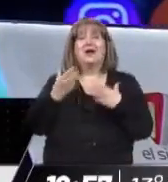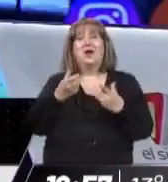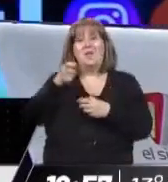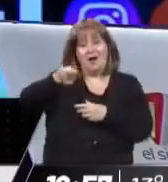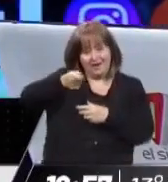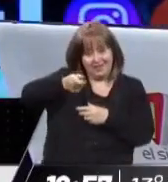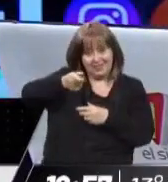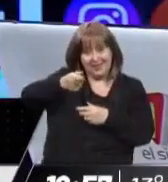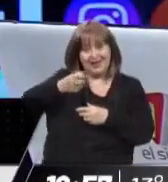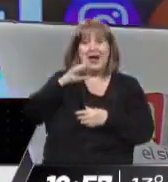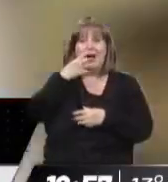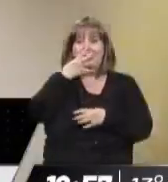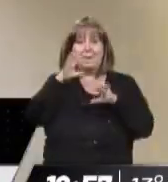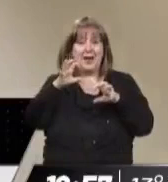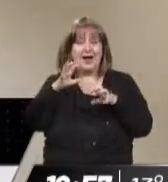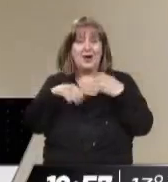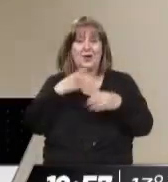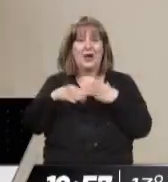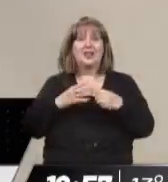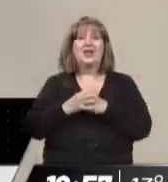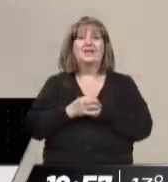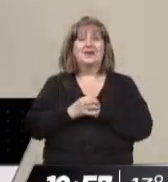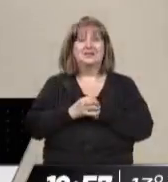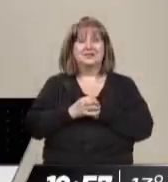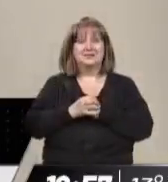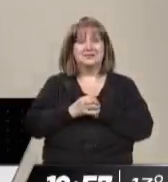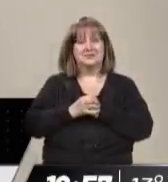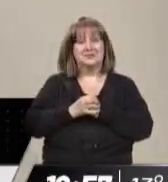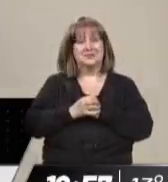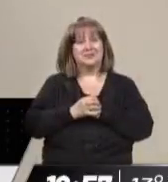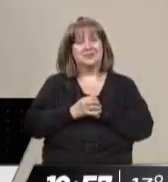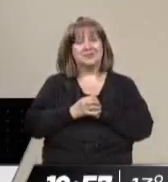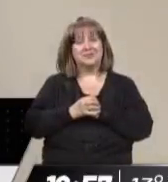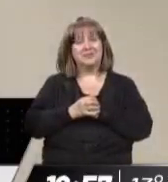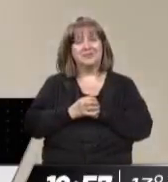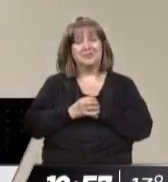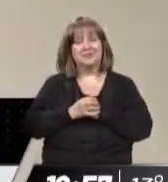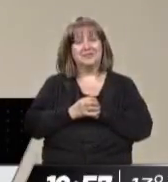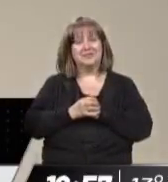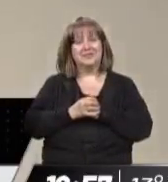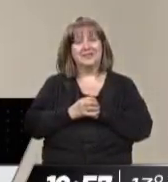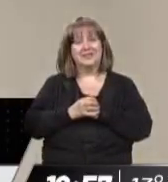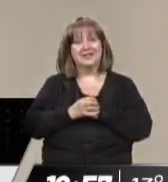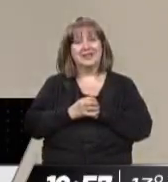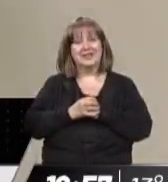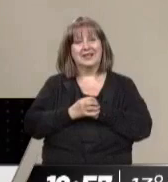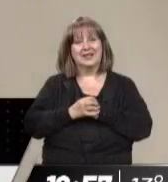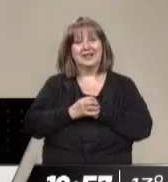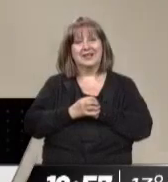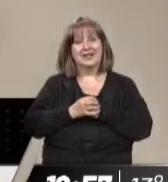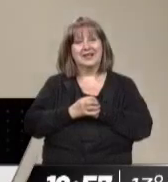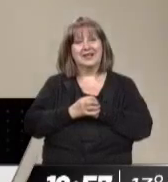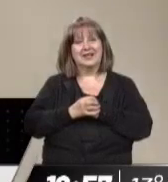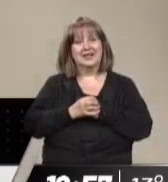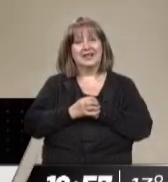estas imágenes, porque son imperdibles, la verdad. Mirá. Ay, claro, el perrito sigue la luz. Sigue la luz de la linterna. Y